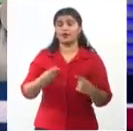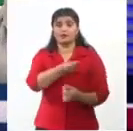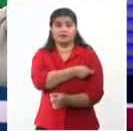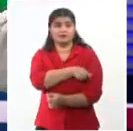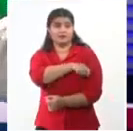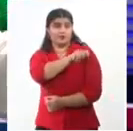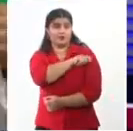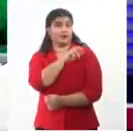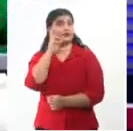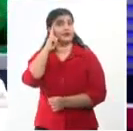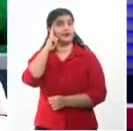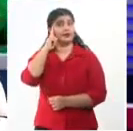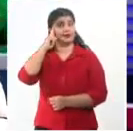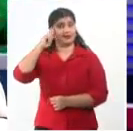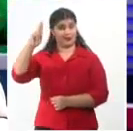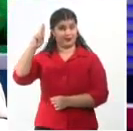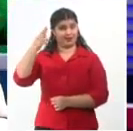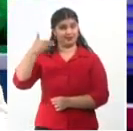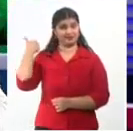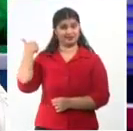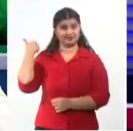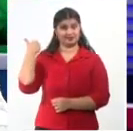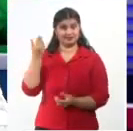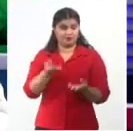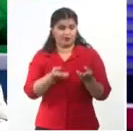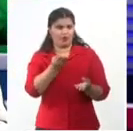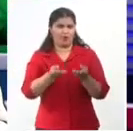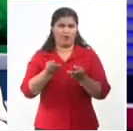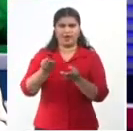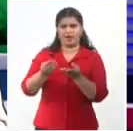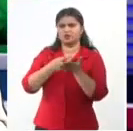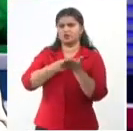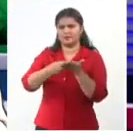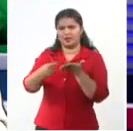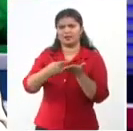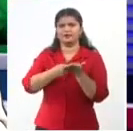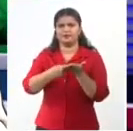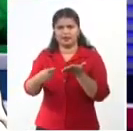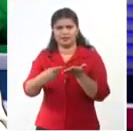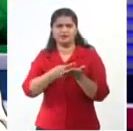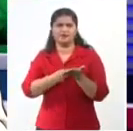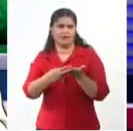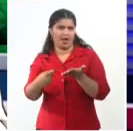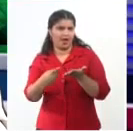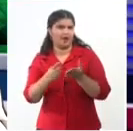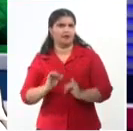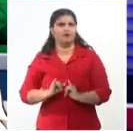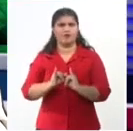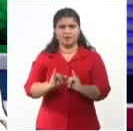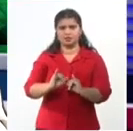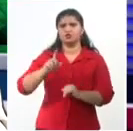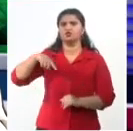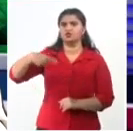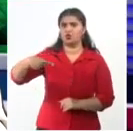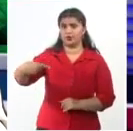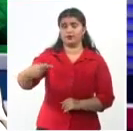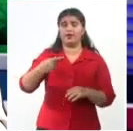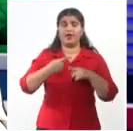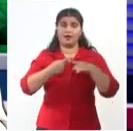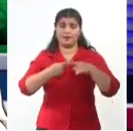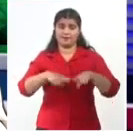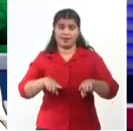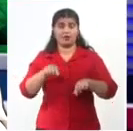teníamos tanto, teníamos más que cuánto, y que no se ofendan los matanceros, al revés, es expresión del trabajo que